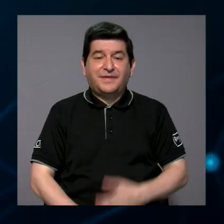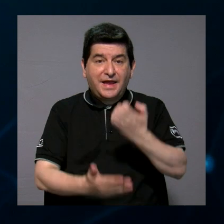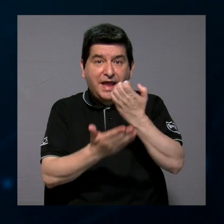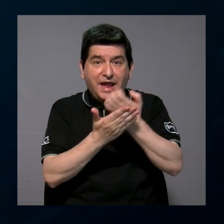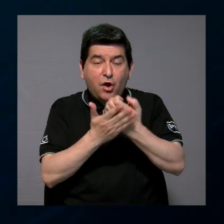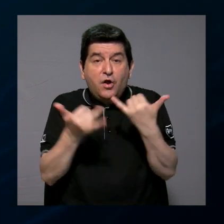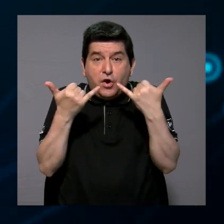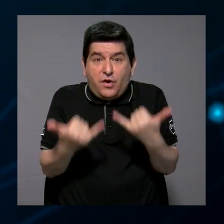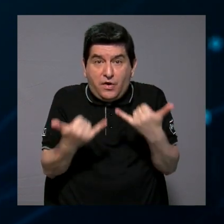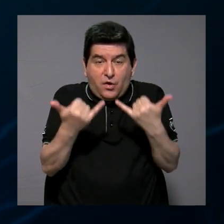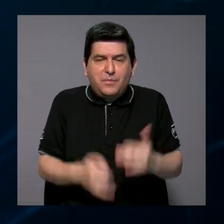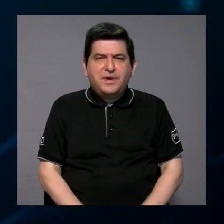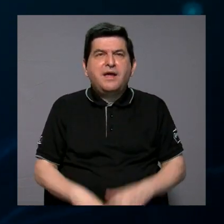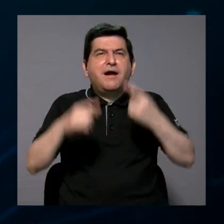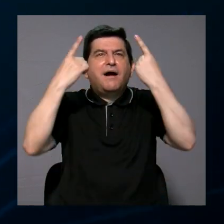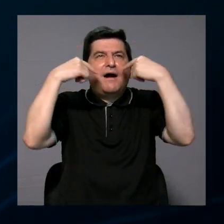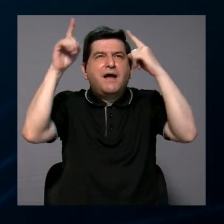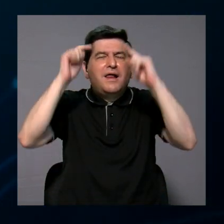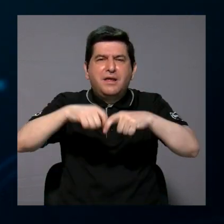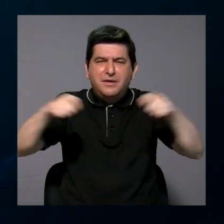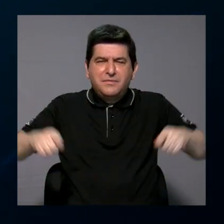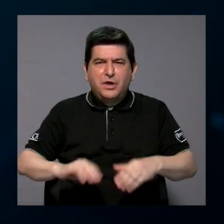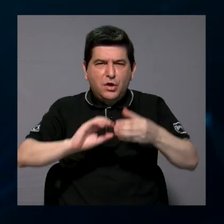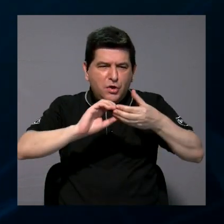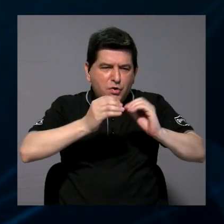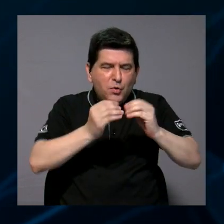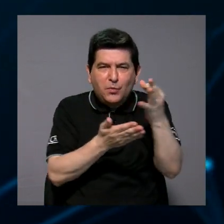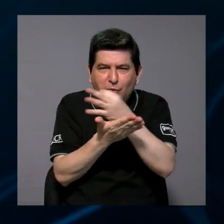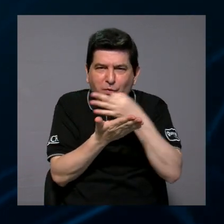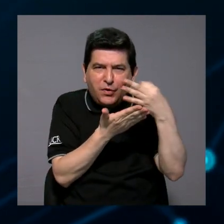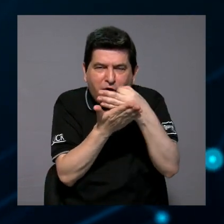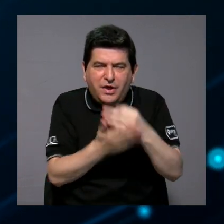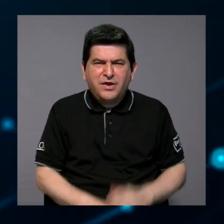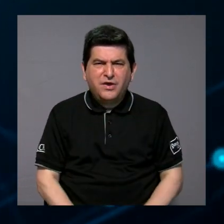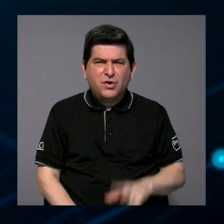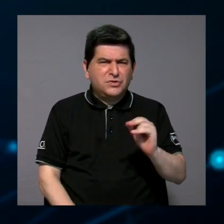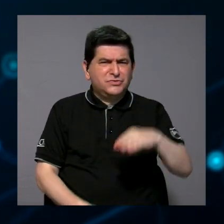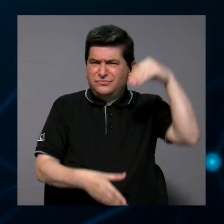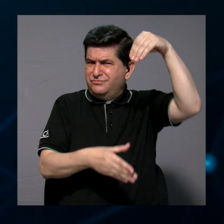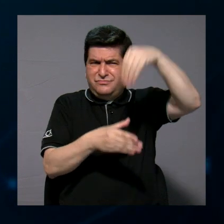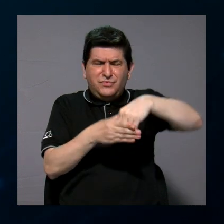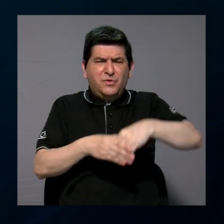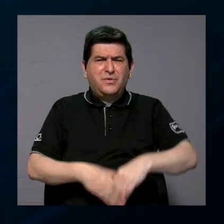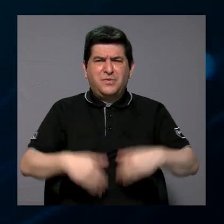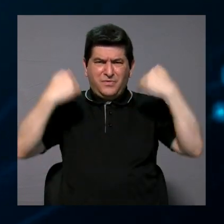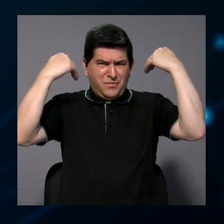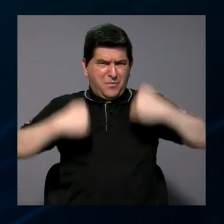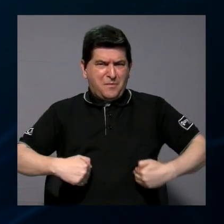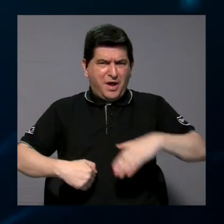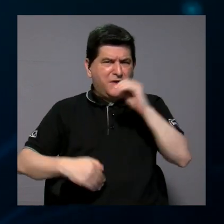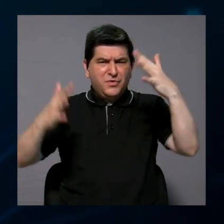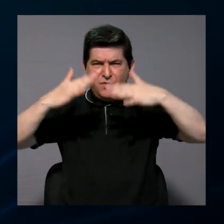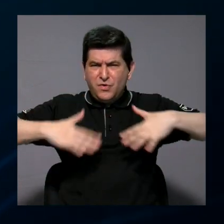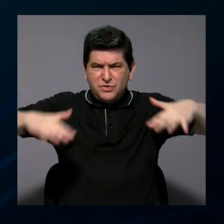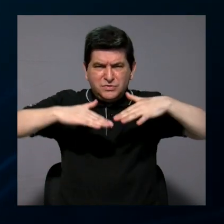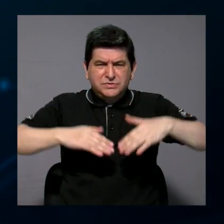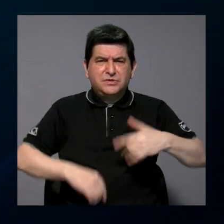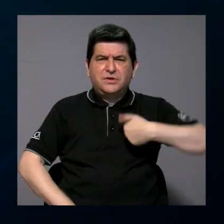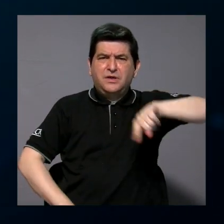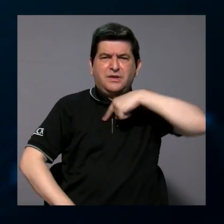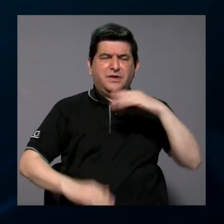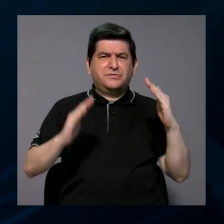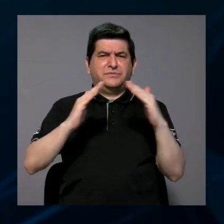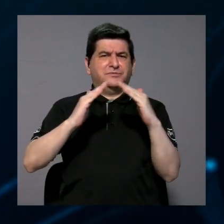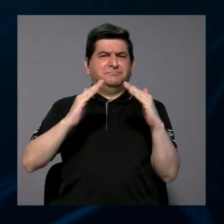En la economía actual, el éxito se mide con indicadores monetarios que no suelen considerar a los humanos ni al medio ambiente en el